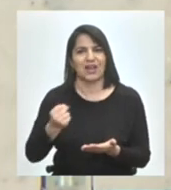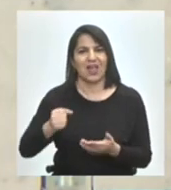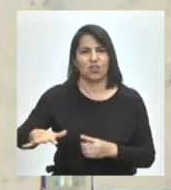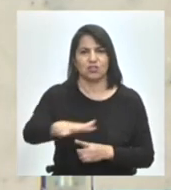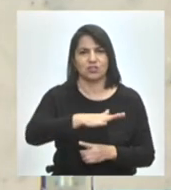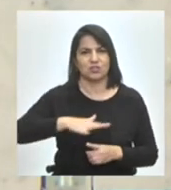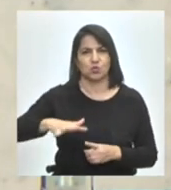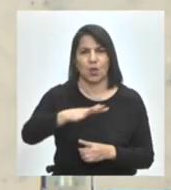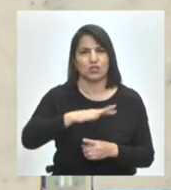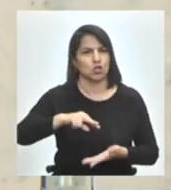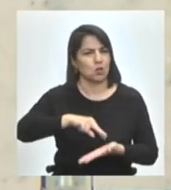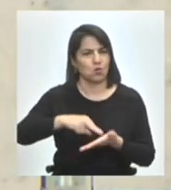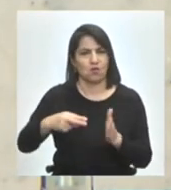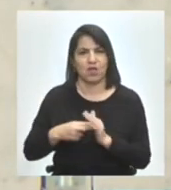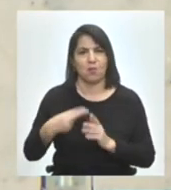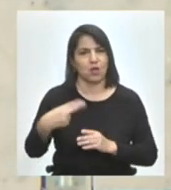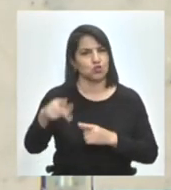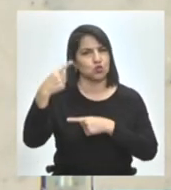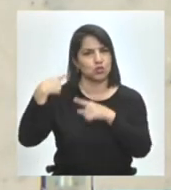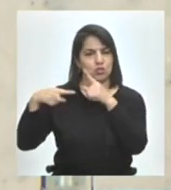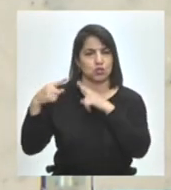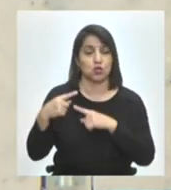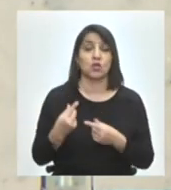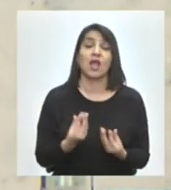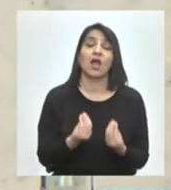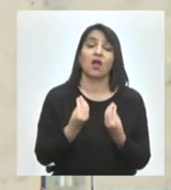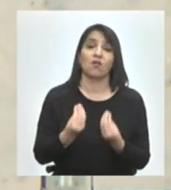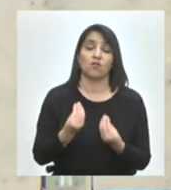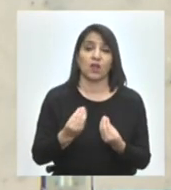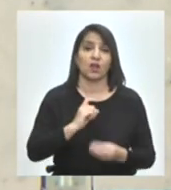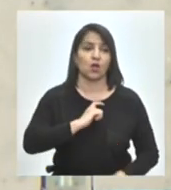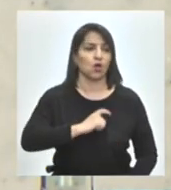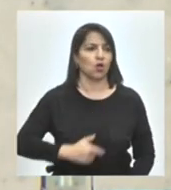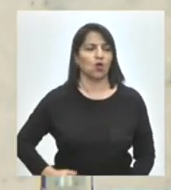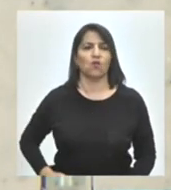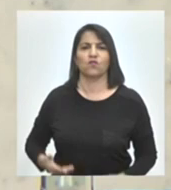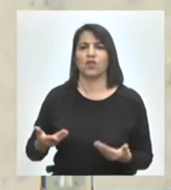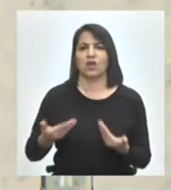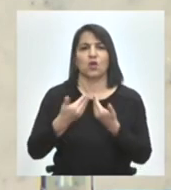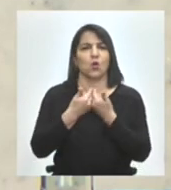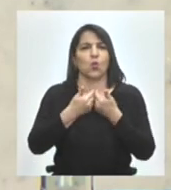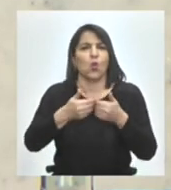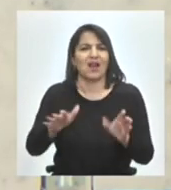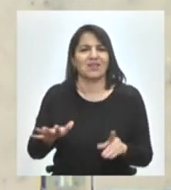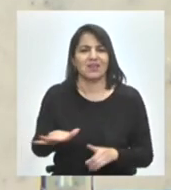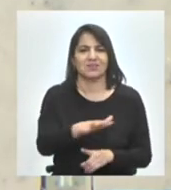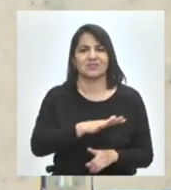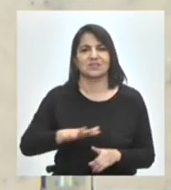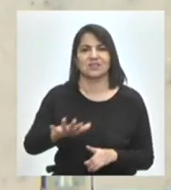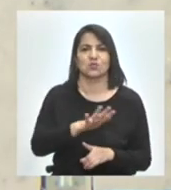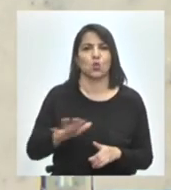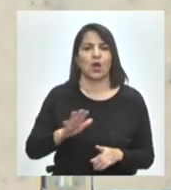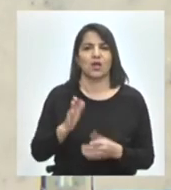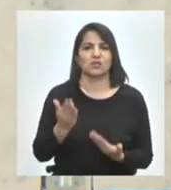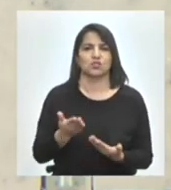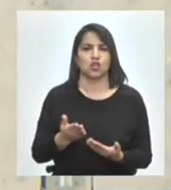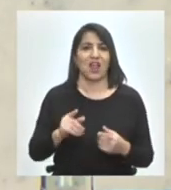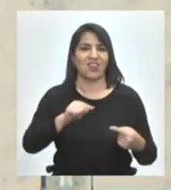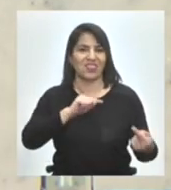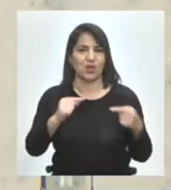historia. Bien ha reconocido el gobierno que en cualquiera de los casos no se agota la discusión